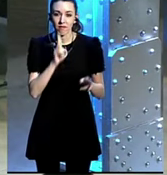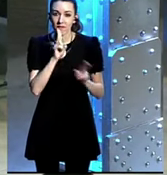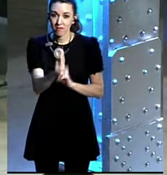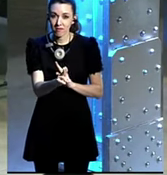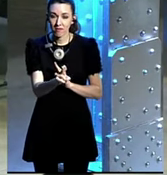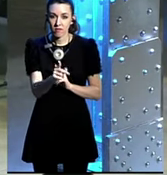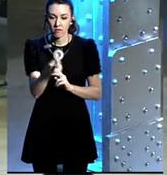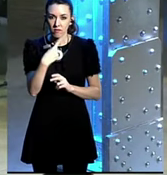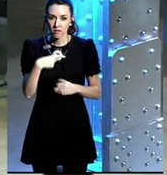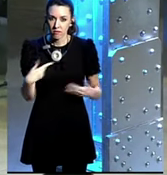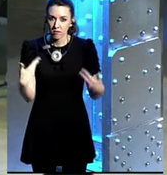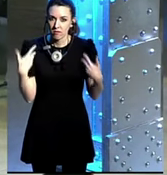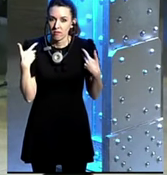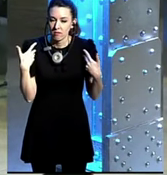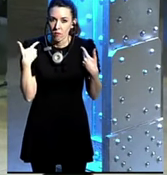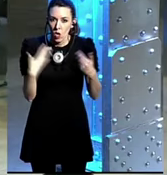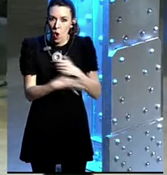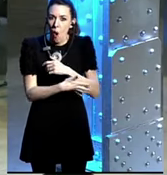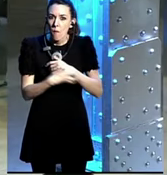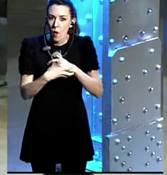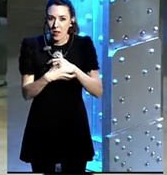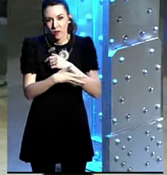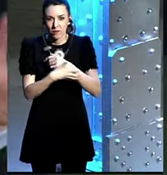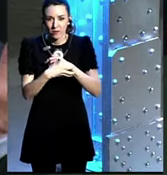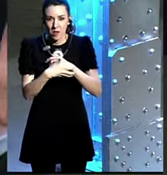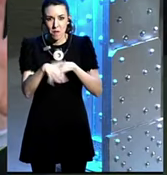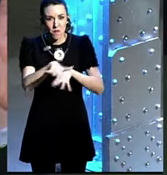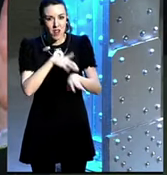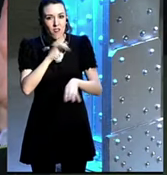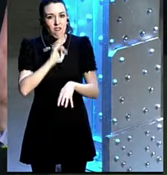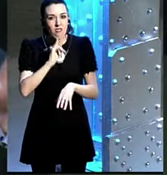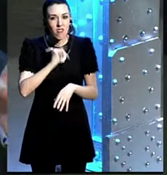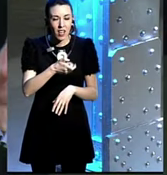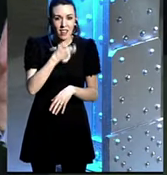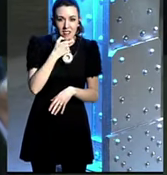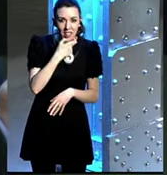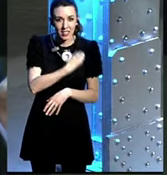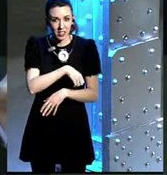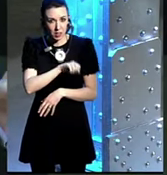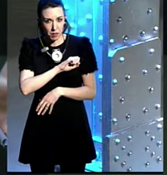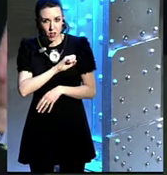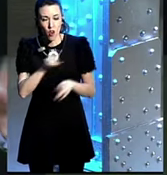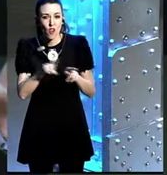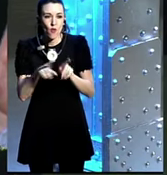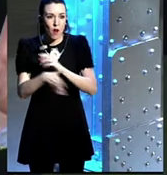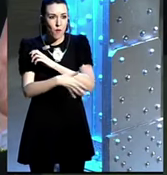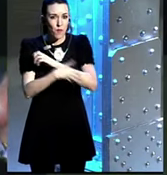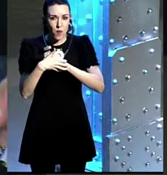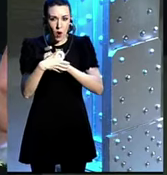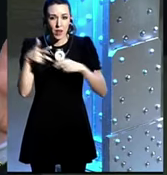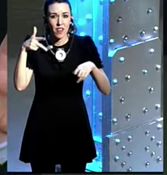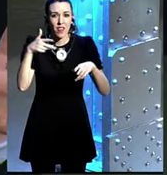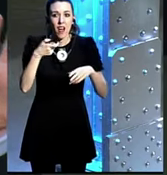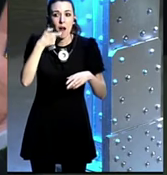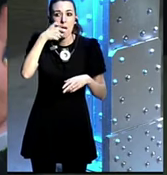Sufrimos una pobreza terrible de la mayoría de los idiomas, incluyendo el inglés y el español. Una pobreza que radica en